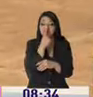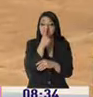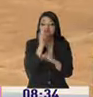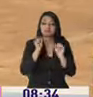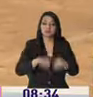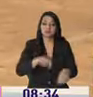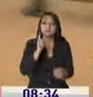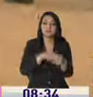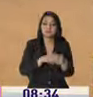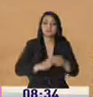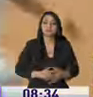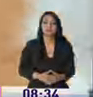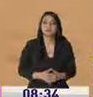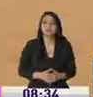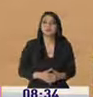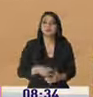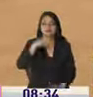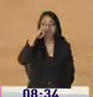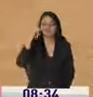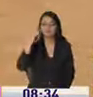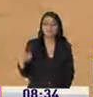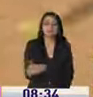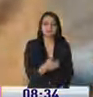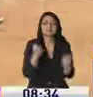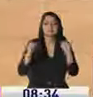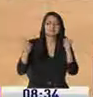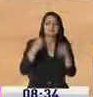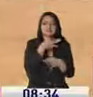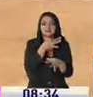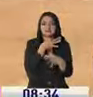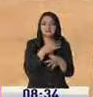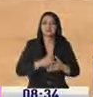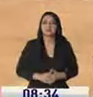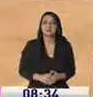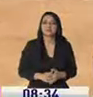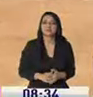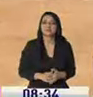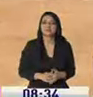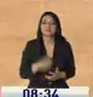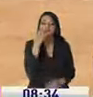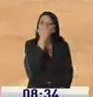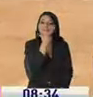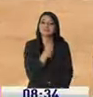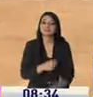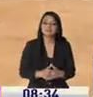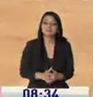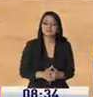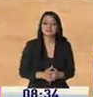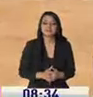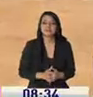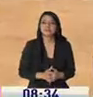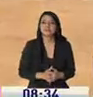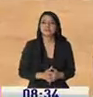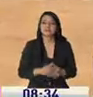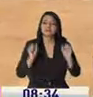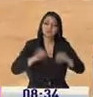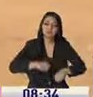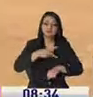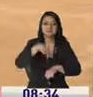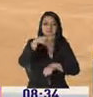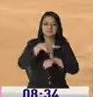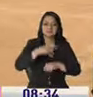acercar. Los pequeños están encantados. Bien bonito. ¿Puedo ser profesional?